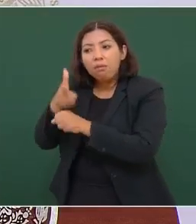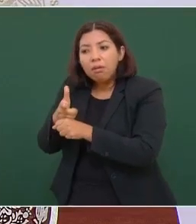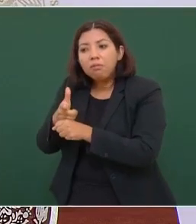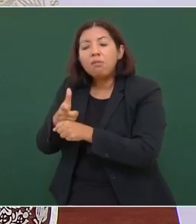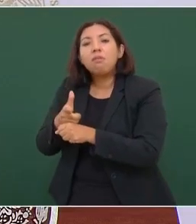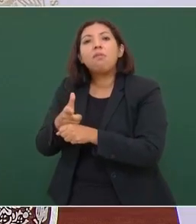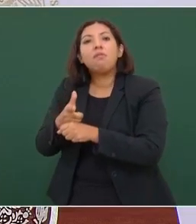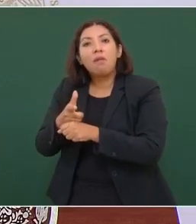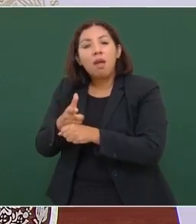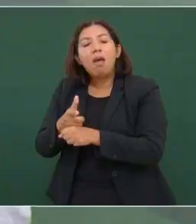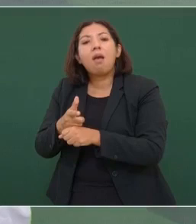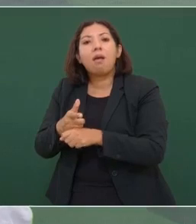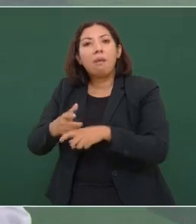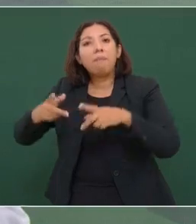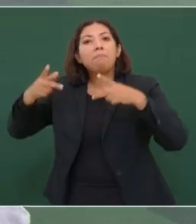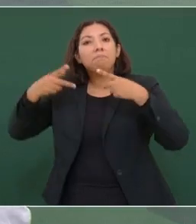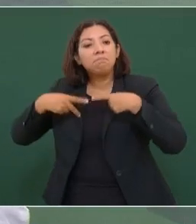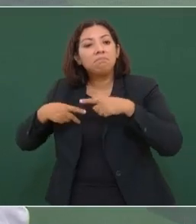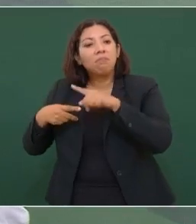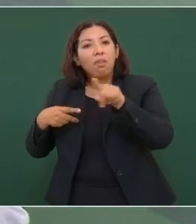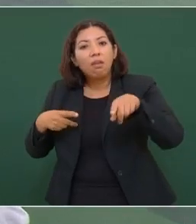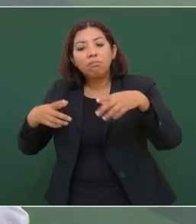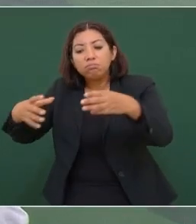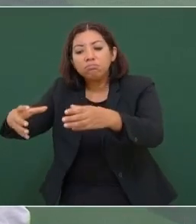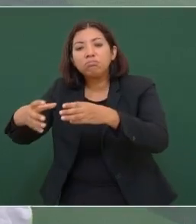pero relativamente pronto.